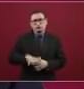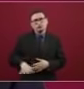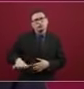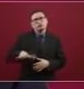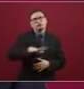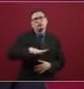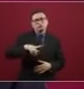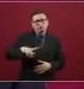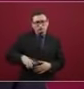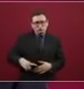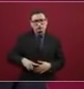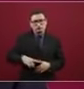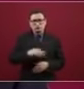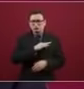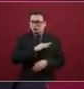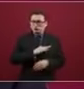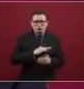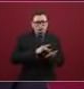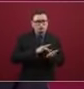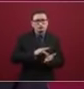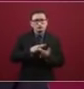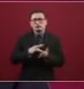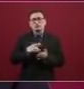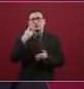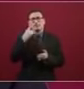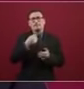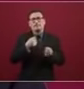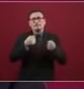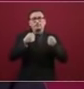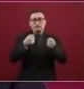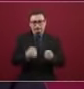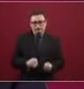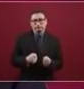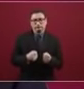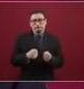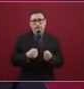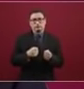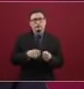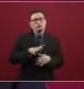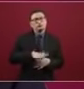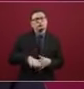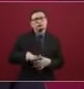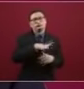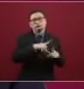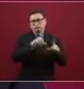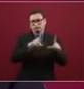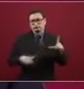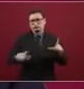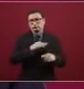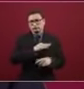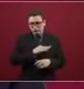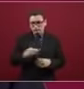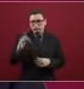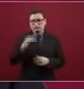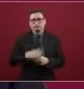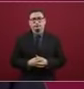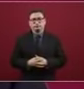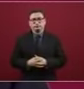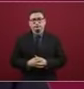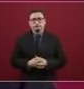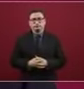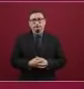el Estado mexicano, tiene capacidad plena para restituir la seguridad en el país. El Estado